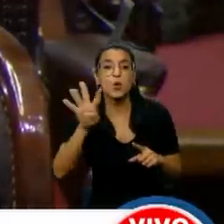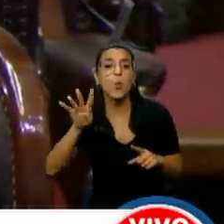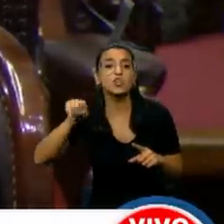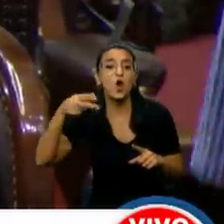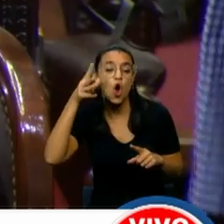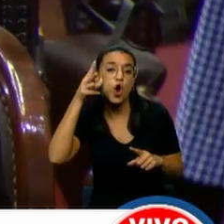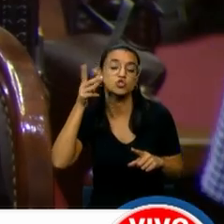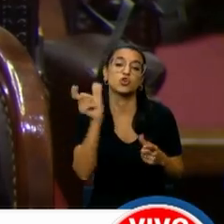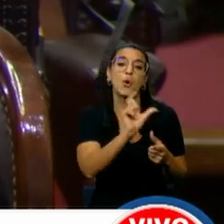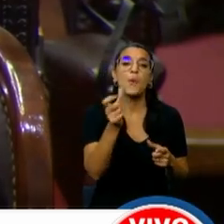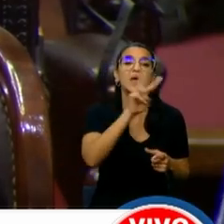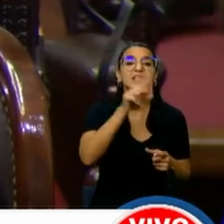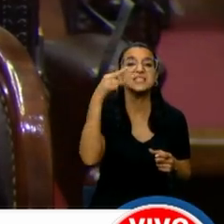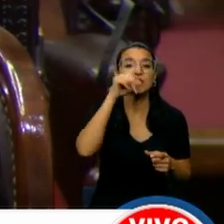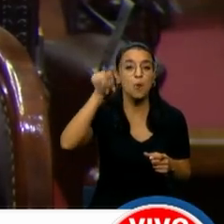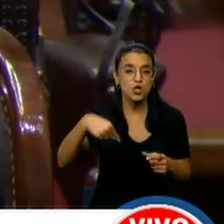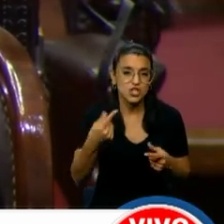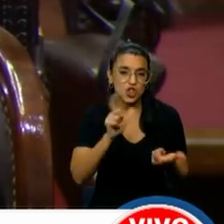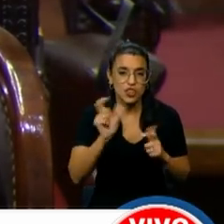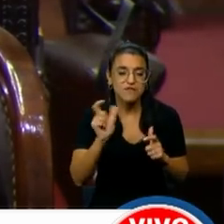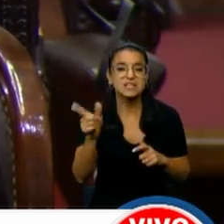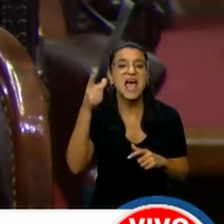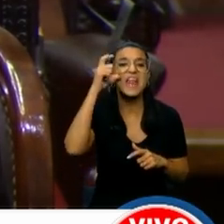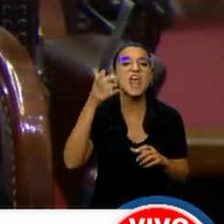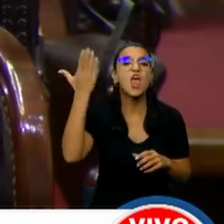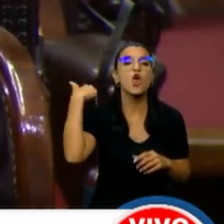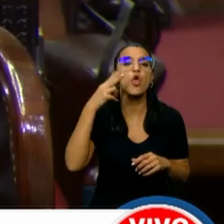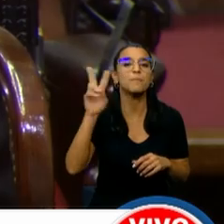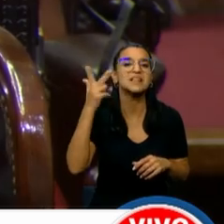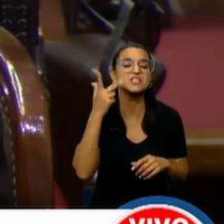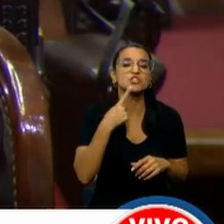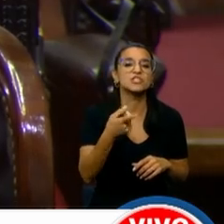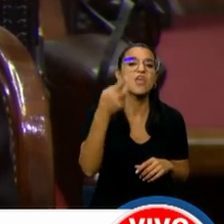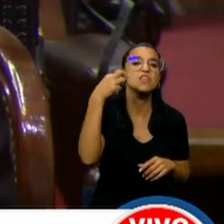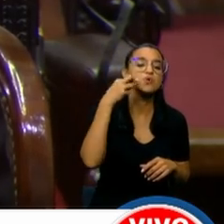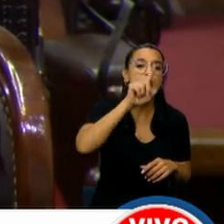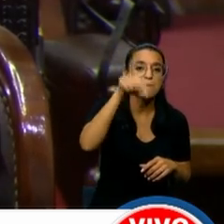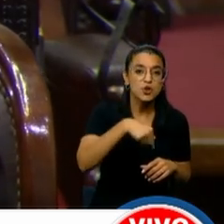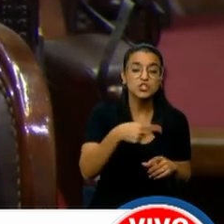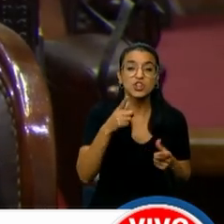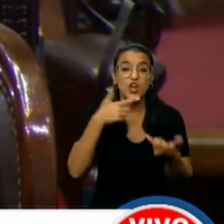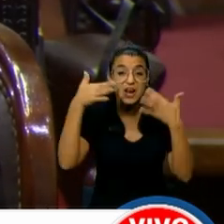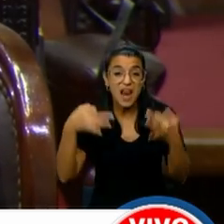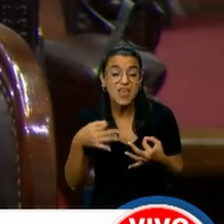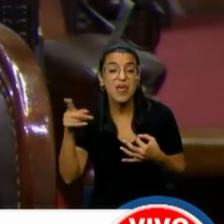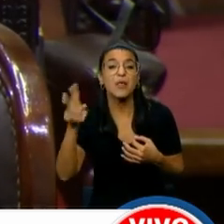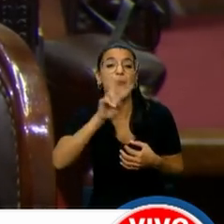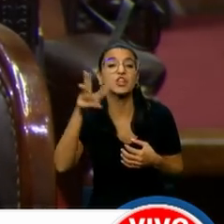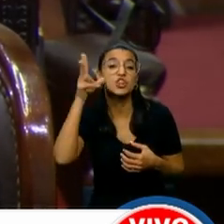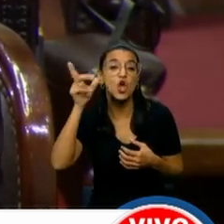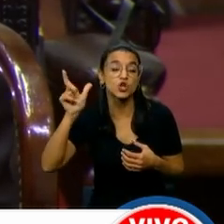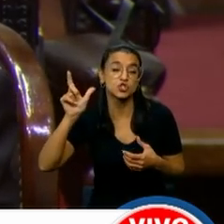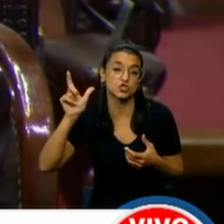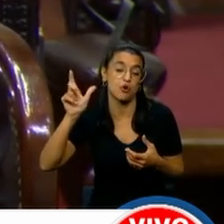8 escapó por el 27 por ciento diferencia en enero del 2018 dijo que era el 19 por ciento y terminó siendo el 28 él escapó